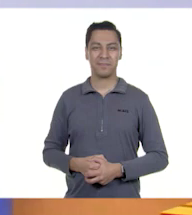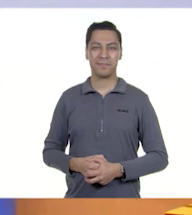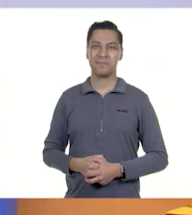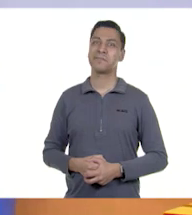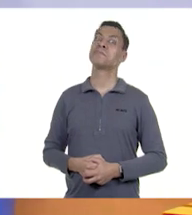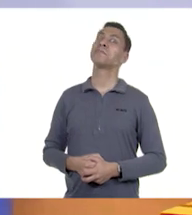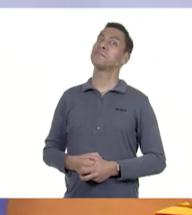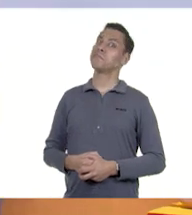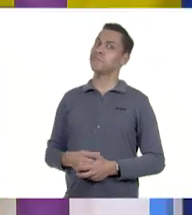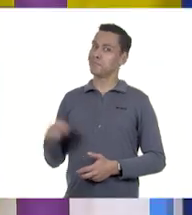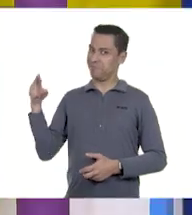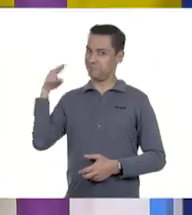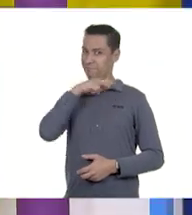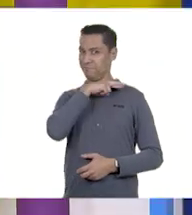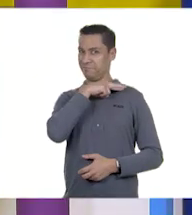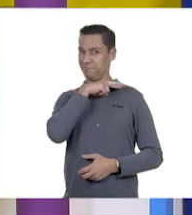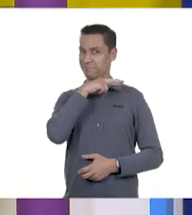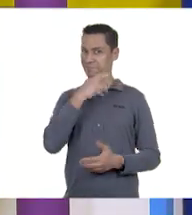Ay, qué rápido.